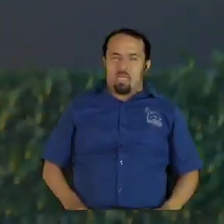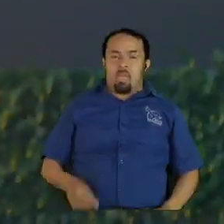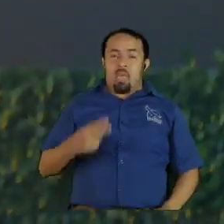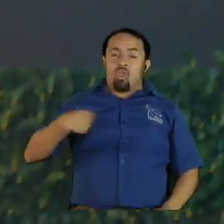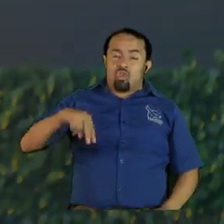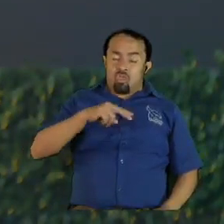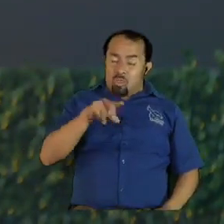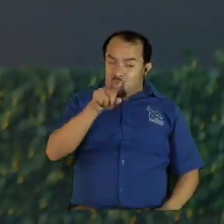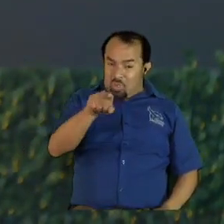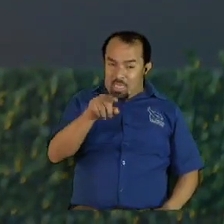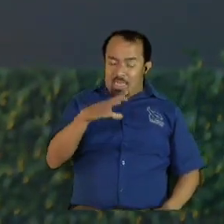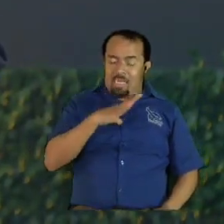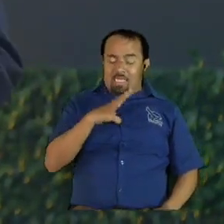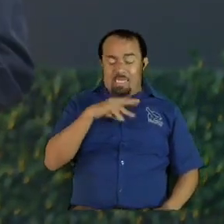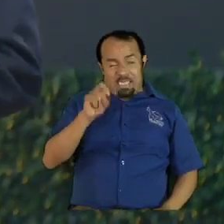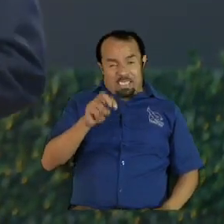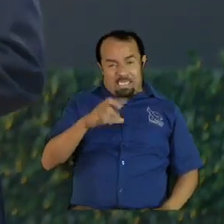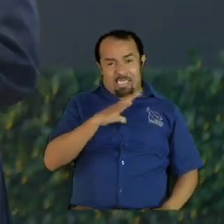tau.